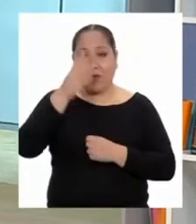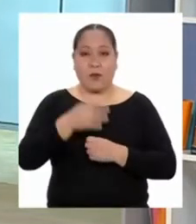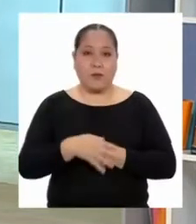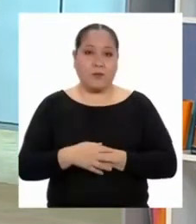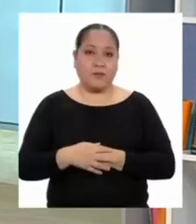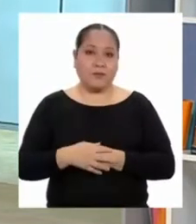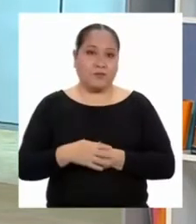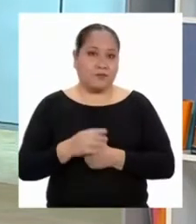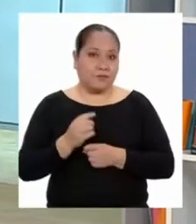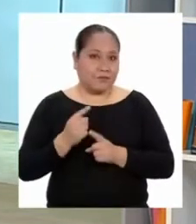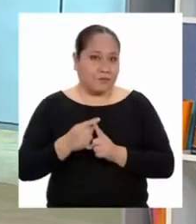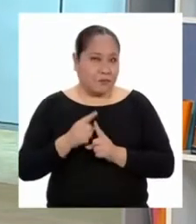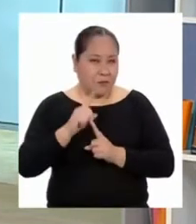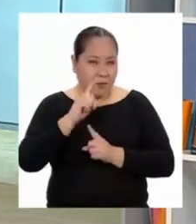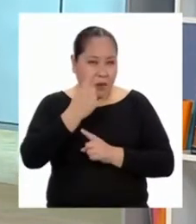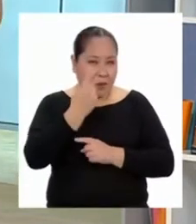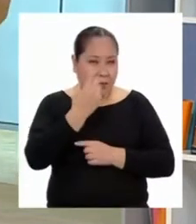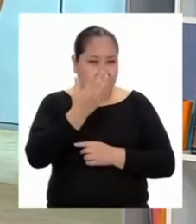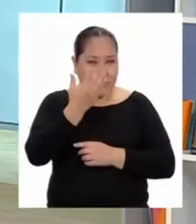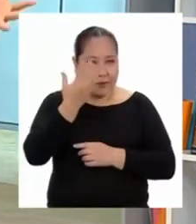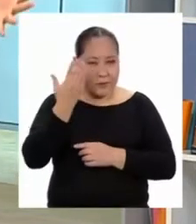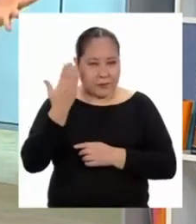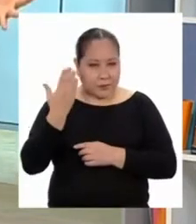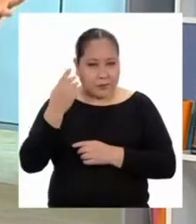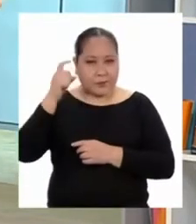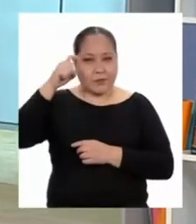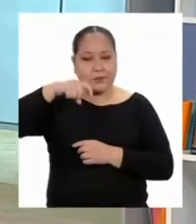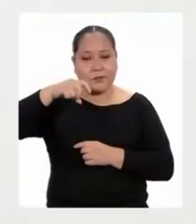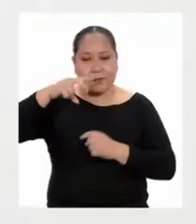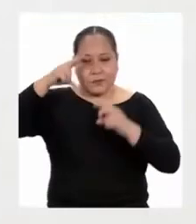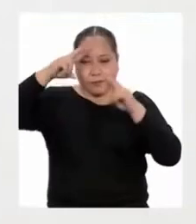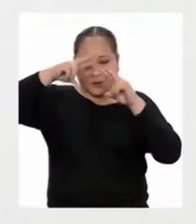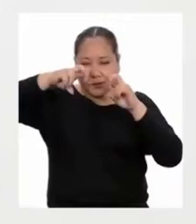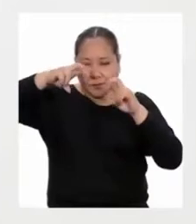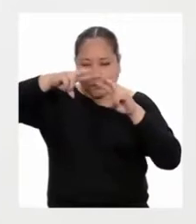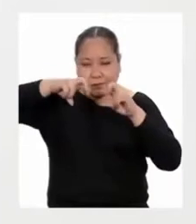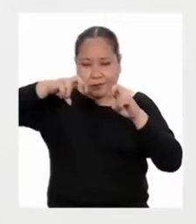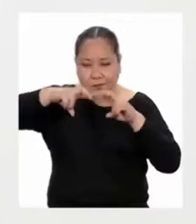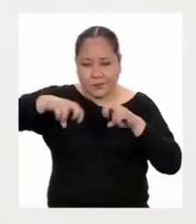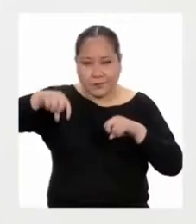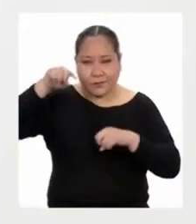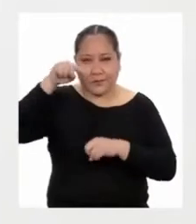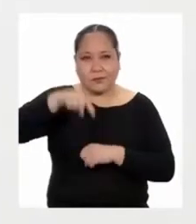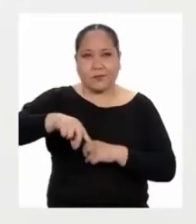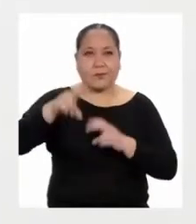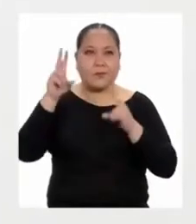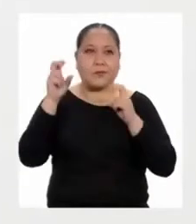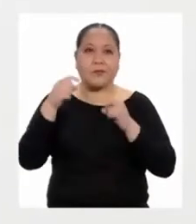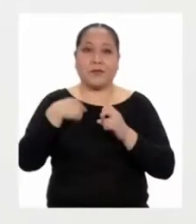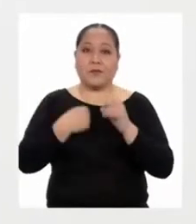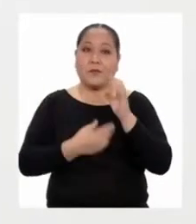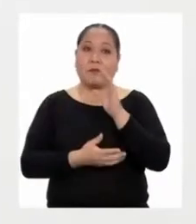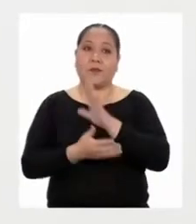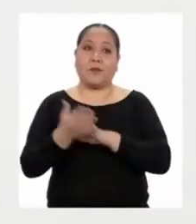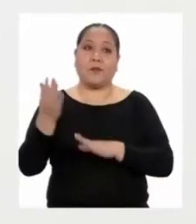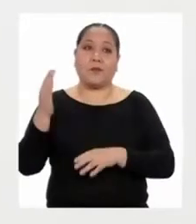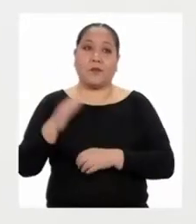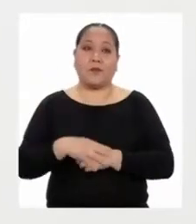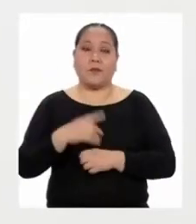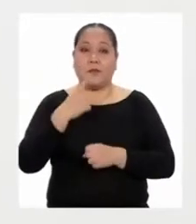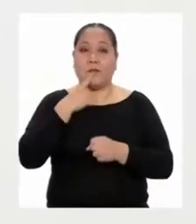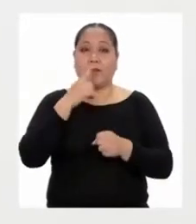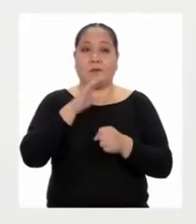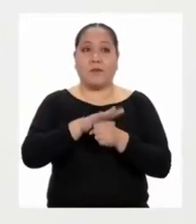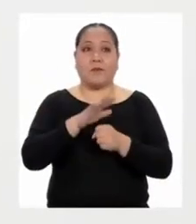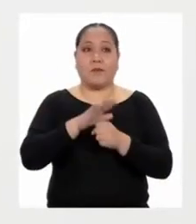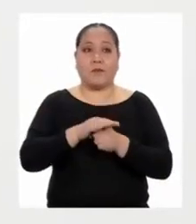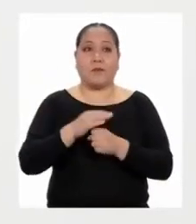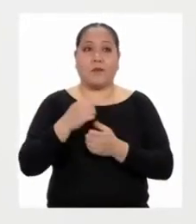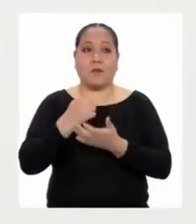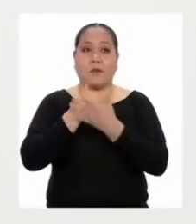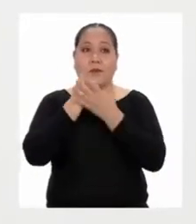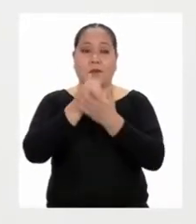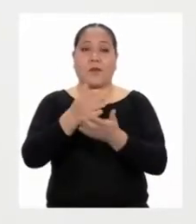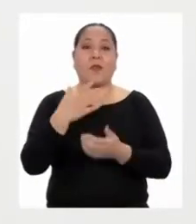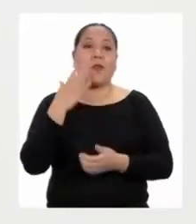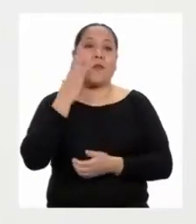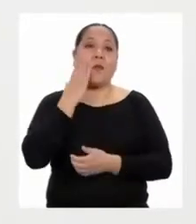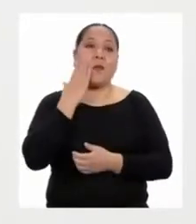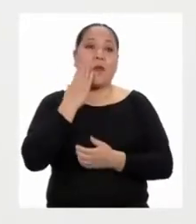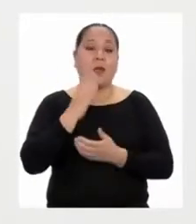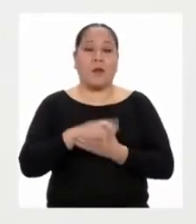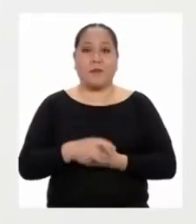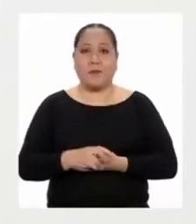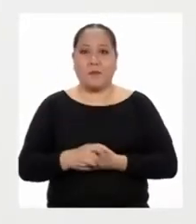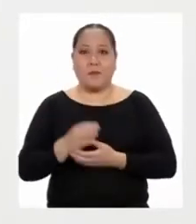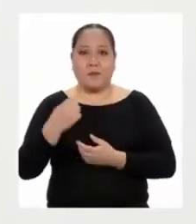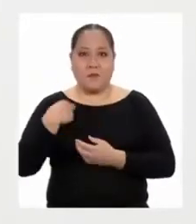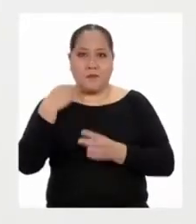Pero primero debemos informarnos sobre el tema. Yo te voy dejando, Jonathan, que prometí ayudar a mi mamá con unas cosas, pero